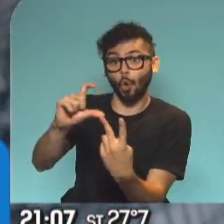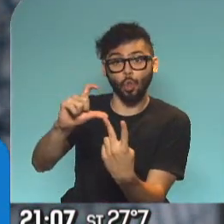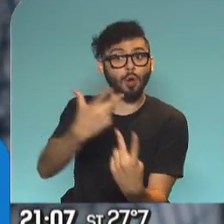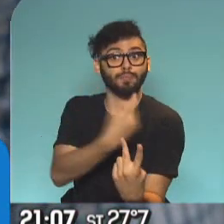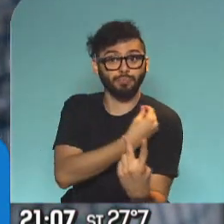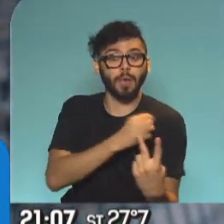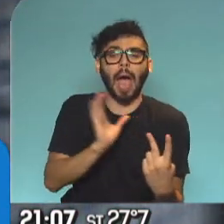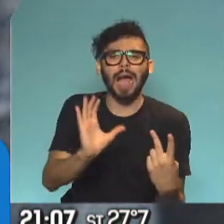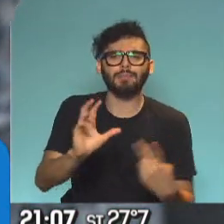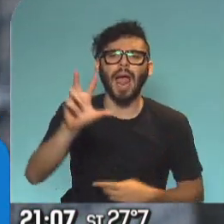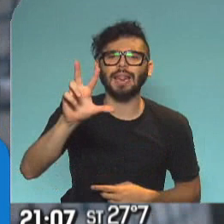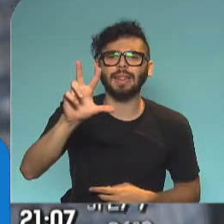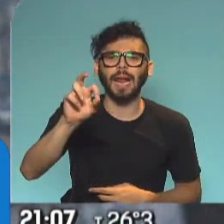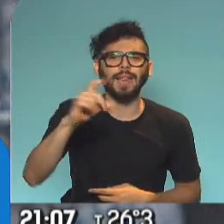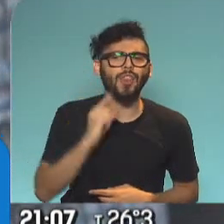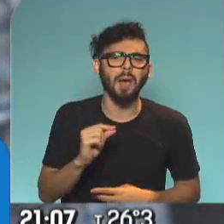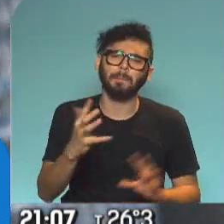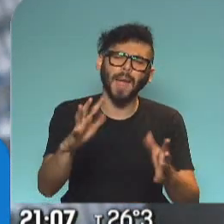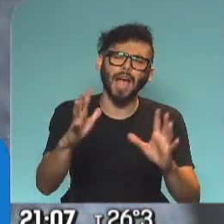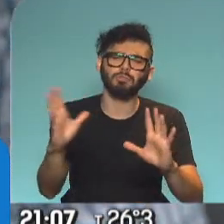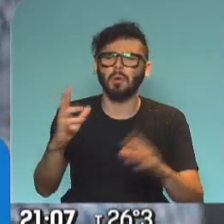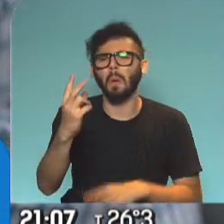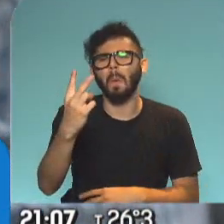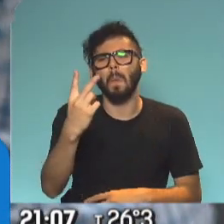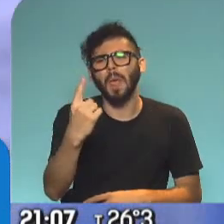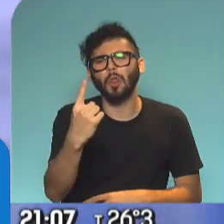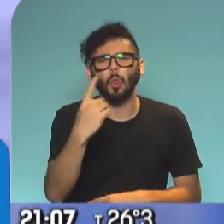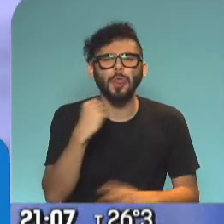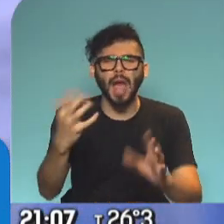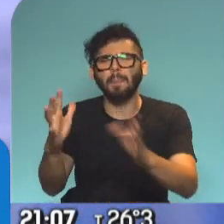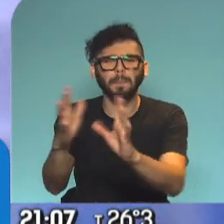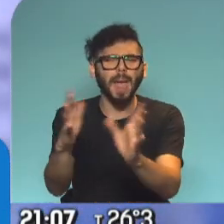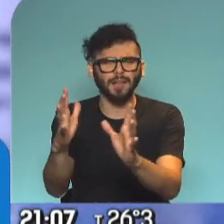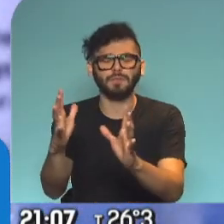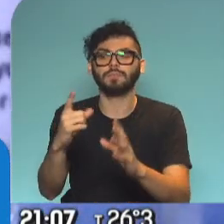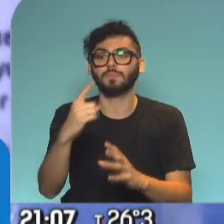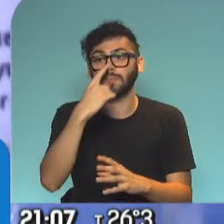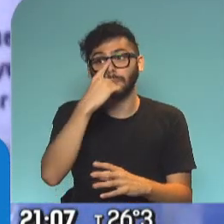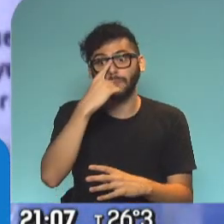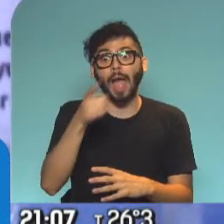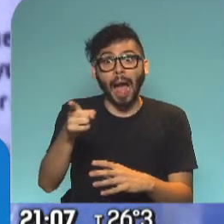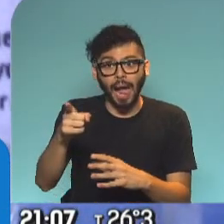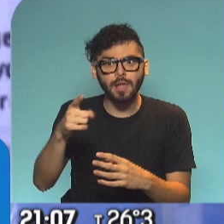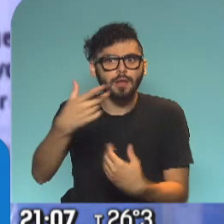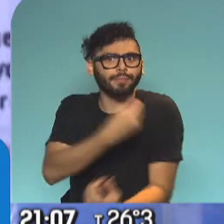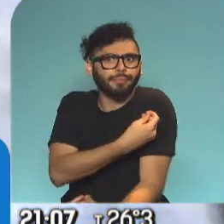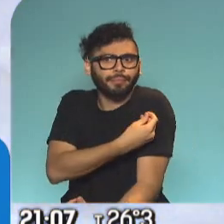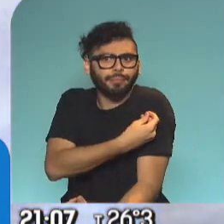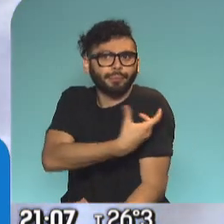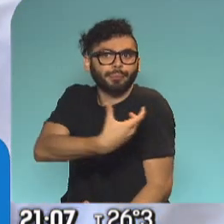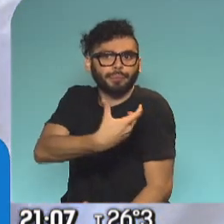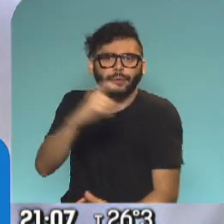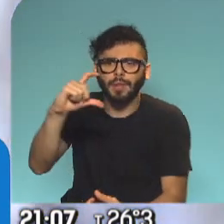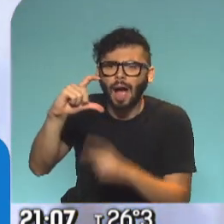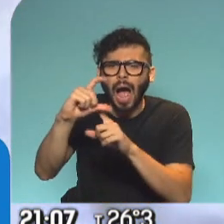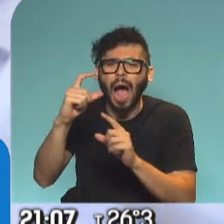espera 30 días más o menos, o 21 días aproximadamente, y se dosa los anticuerpos. Y si tiene